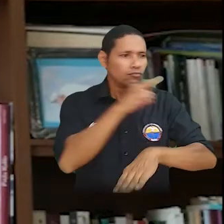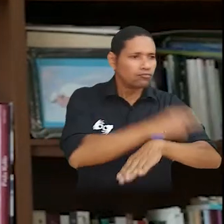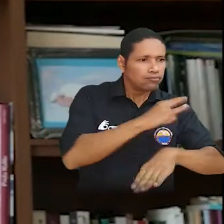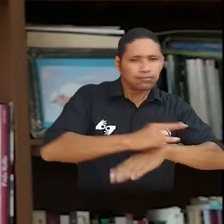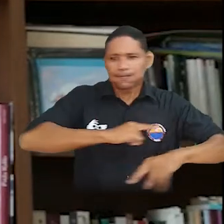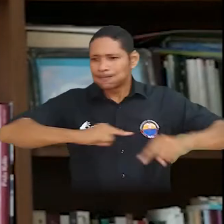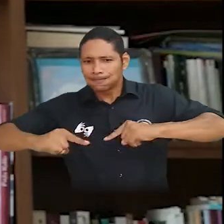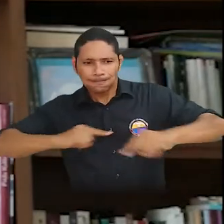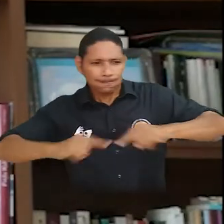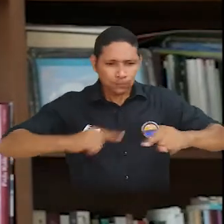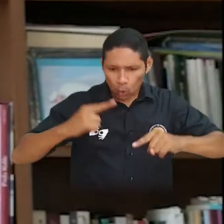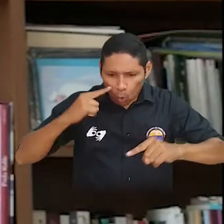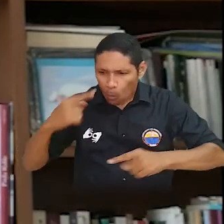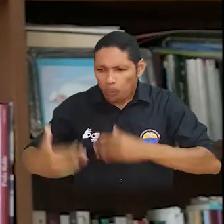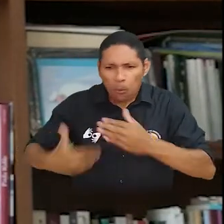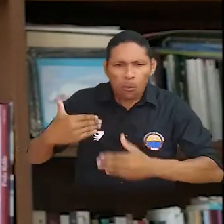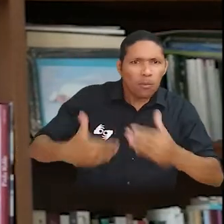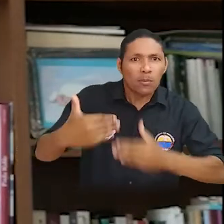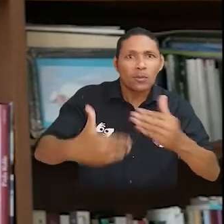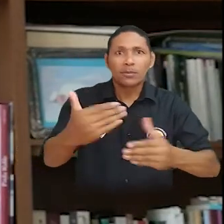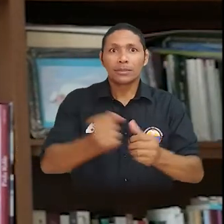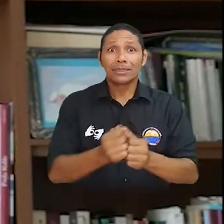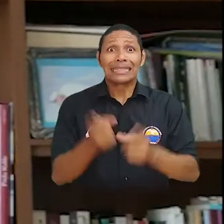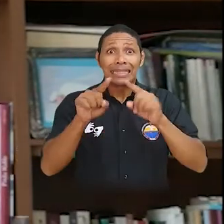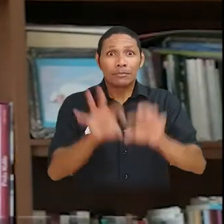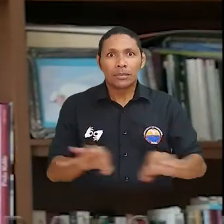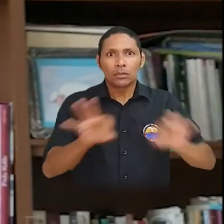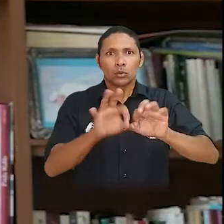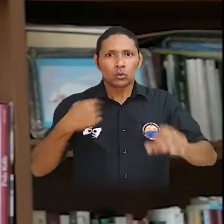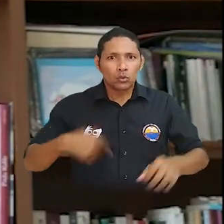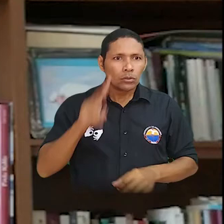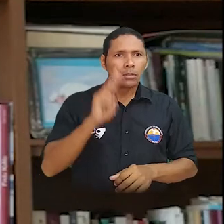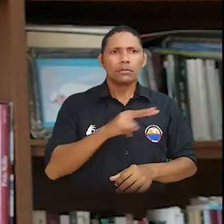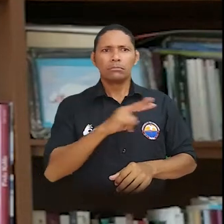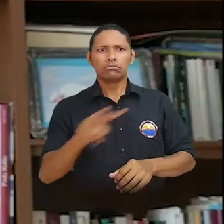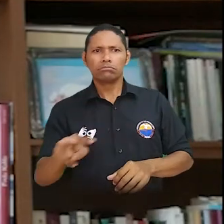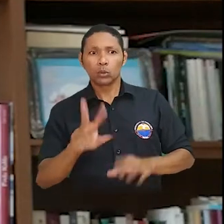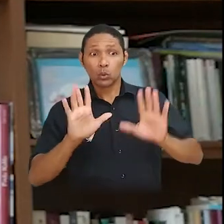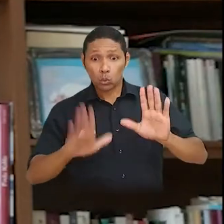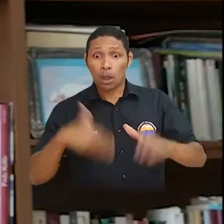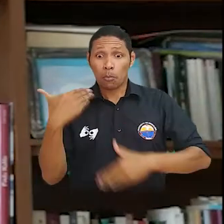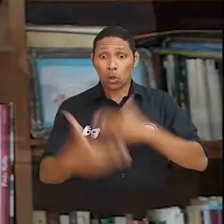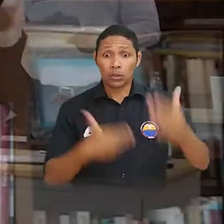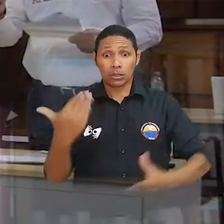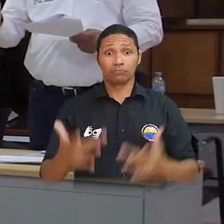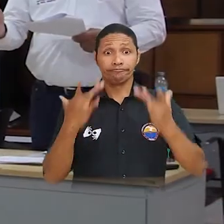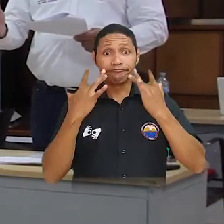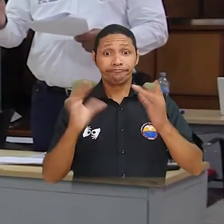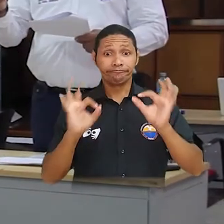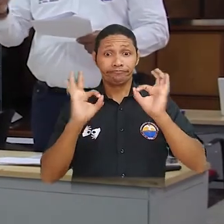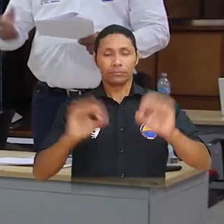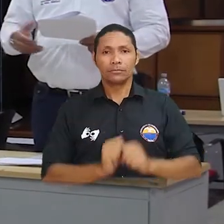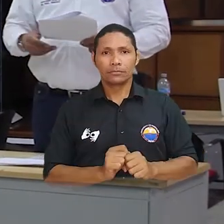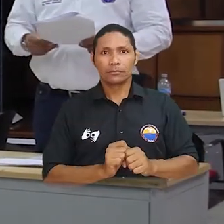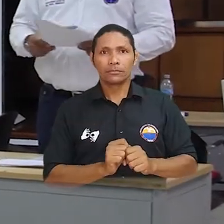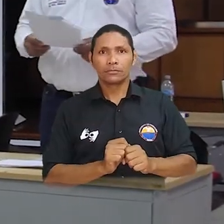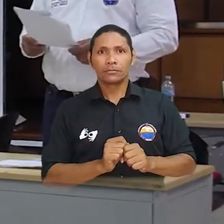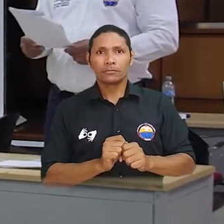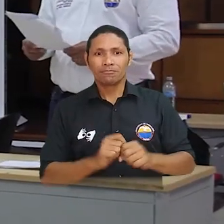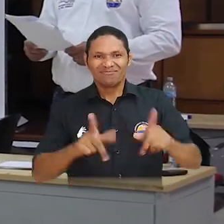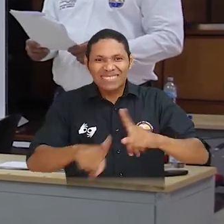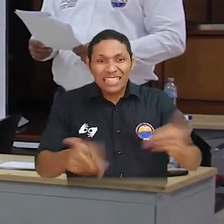vigilancia y el control de este proceso, así como también de velar, porque este sea transparente. Y los representantes